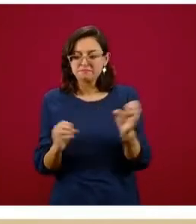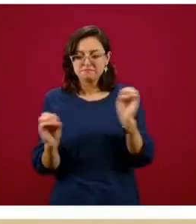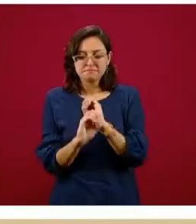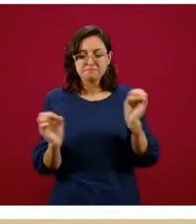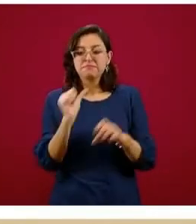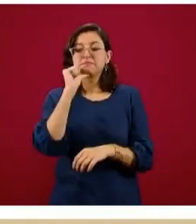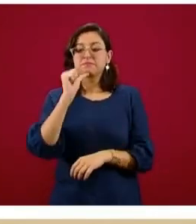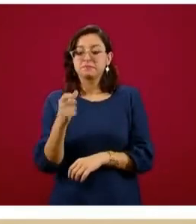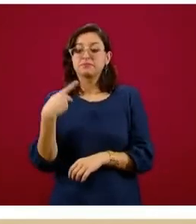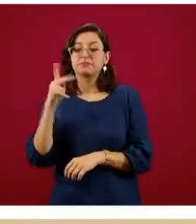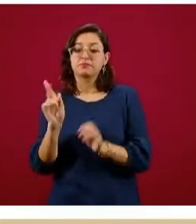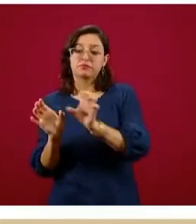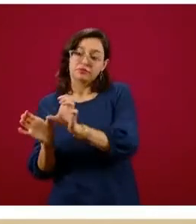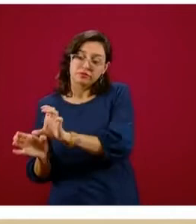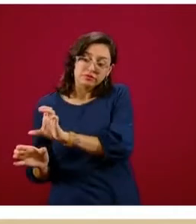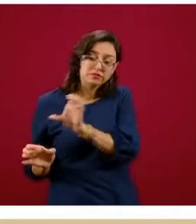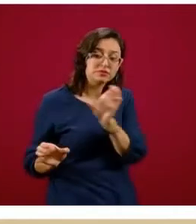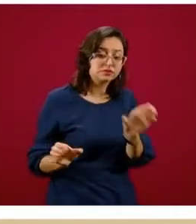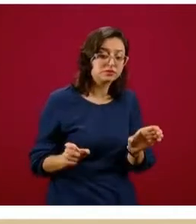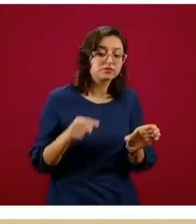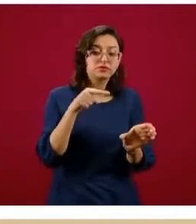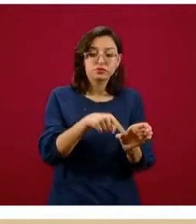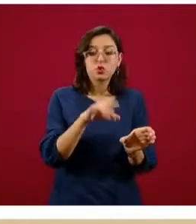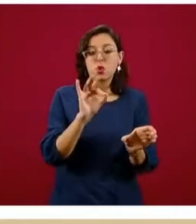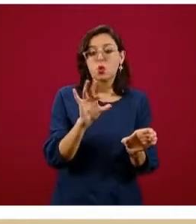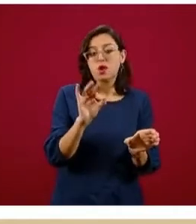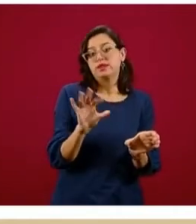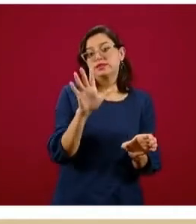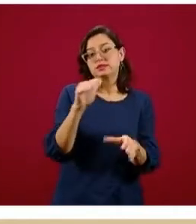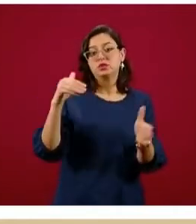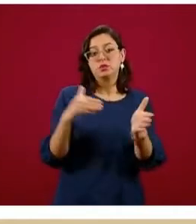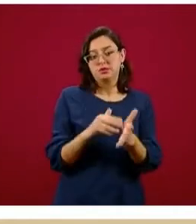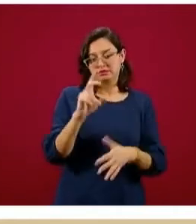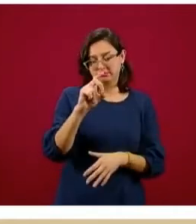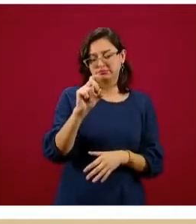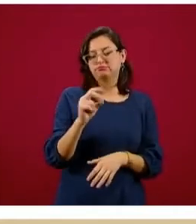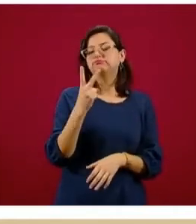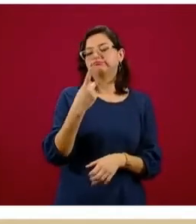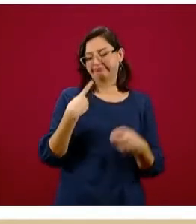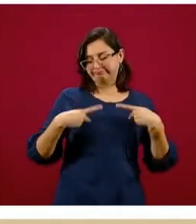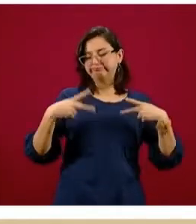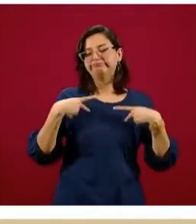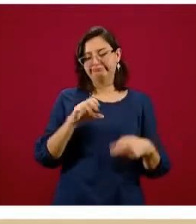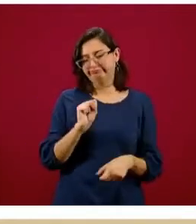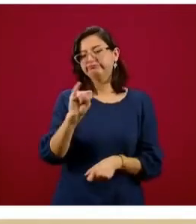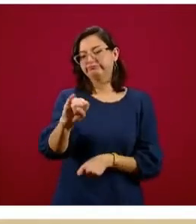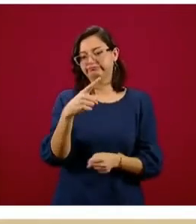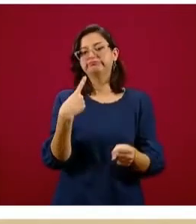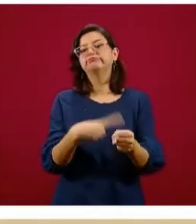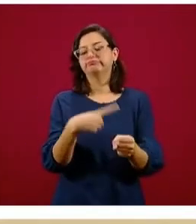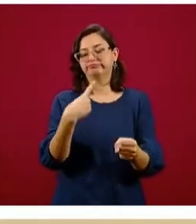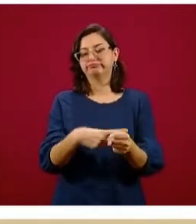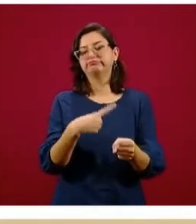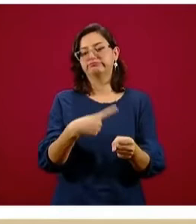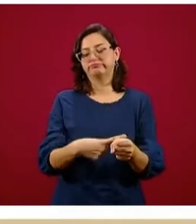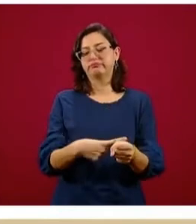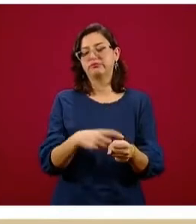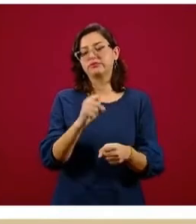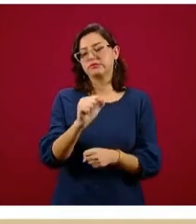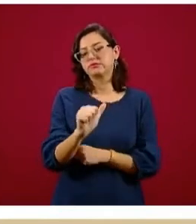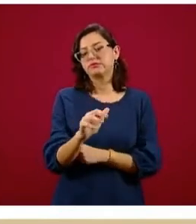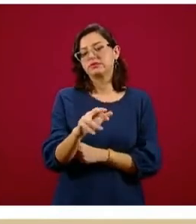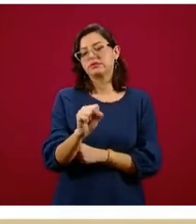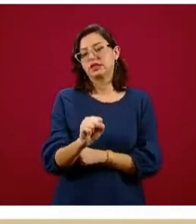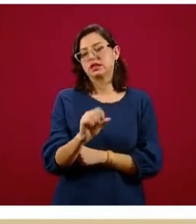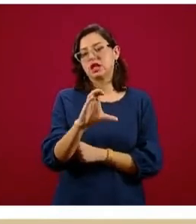pero así también 45.032 personas dieron positivas a la prueba de SARS-CoV-2 y por lo tanto se convierten